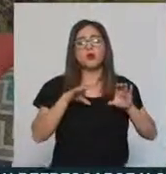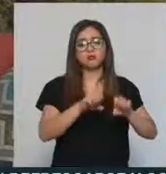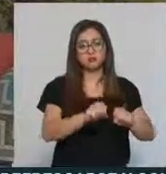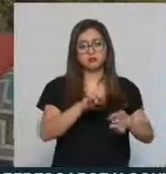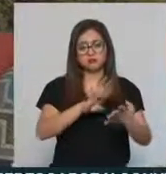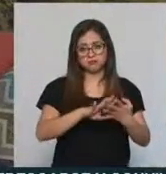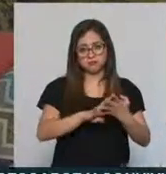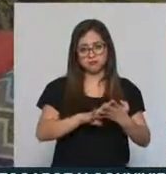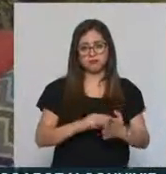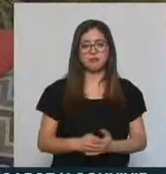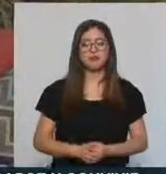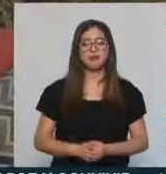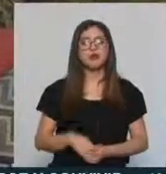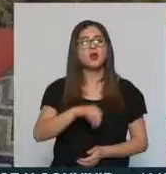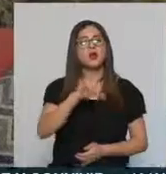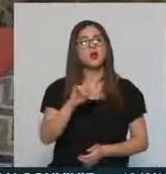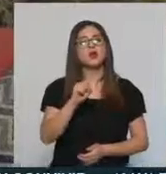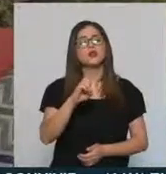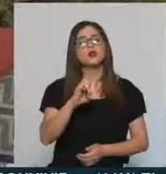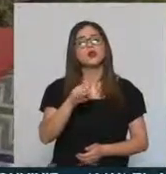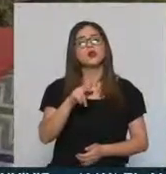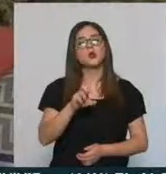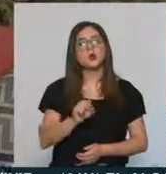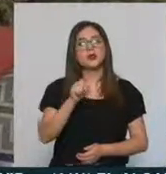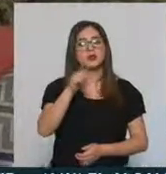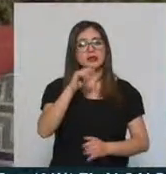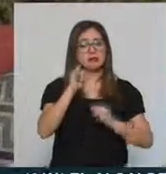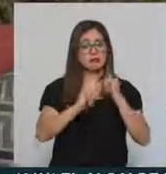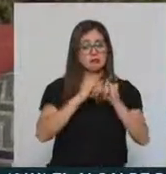Guízar, internacionalista, muchas gracias por conversar en esta mañana con